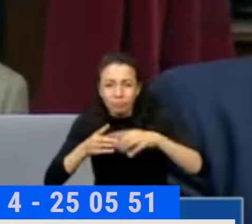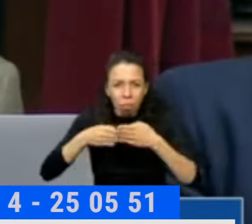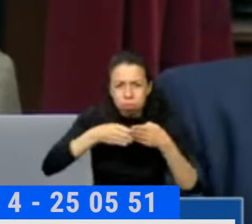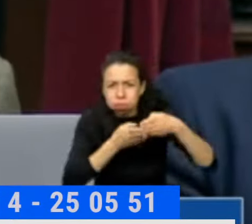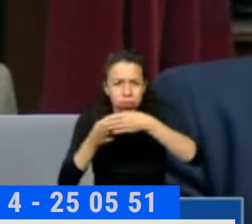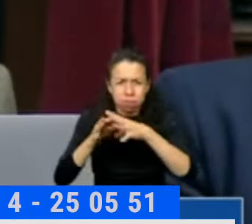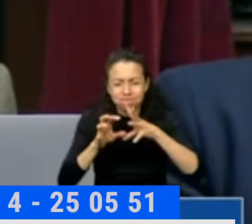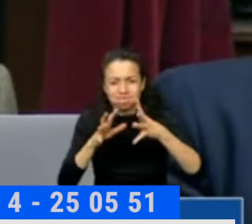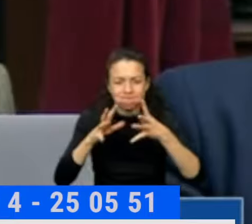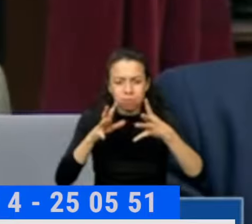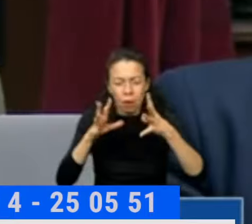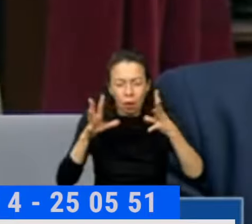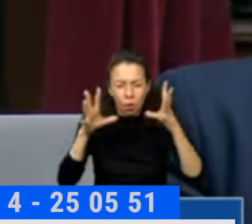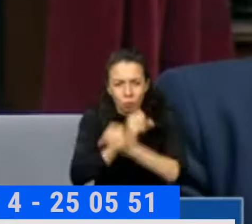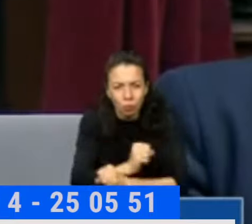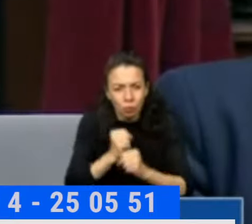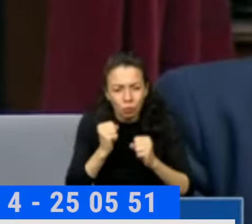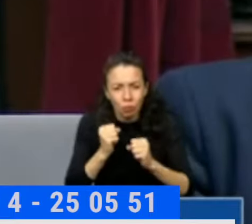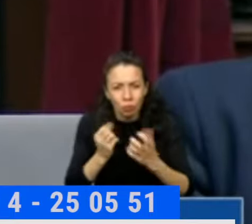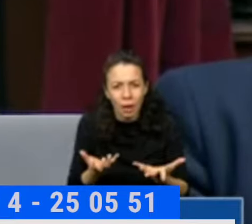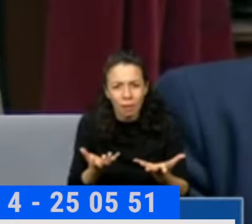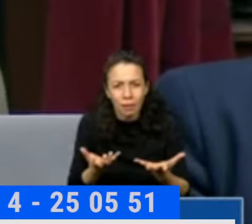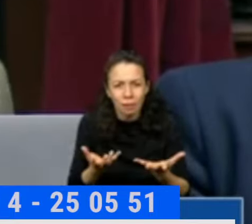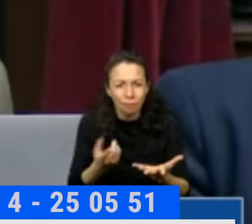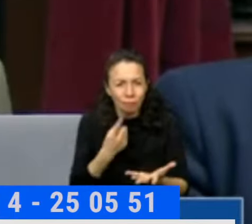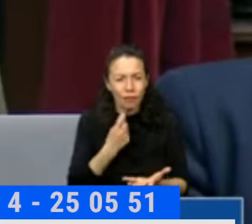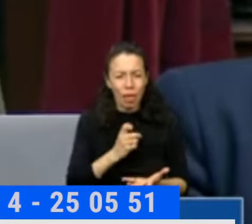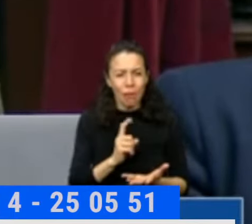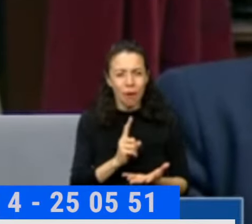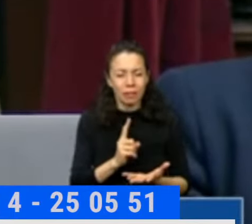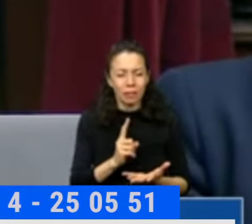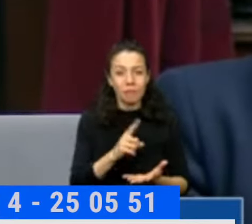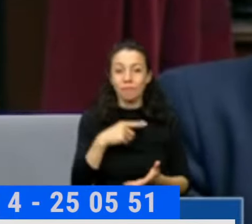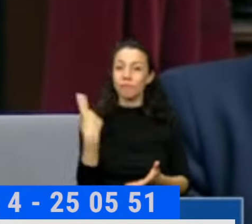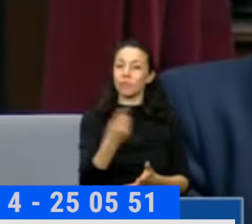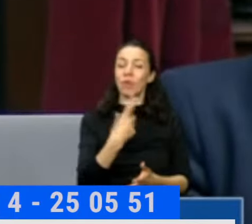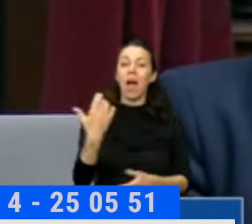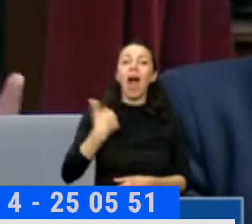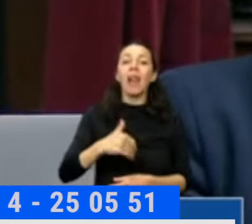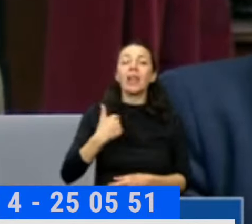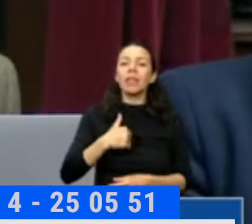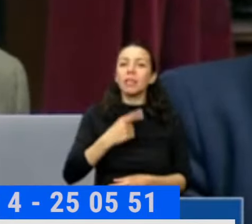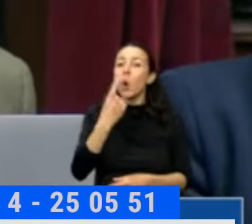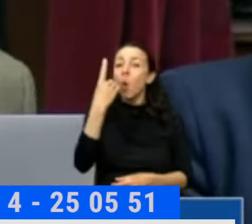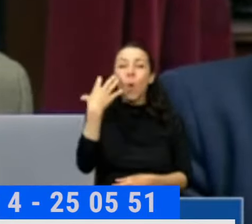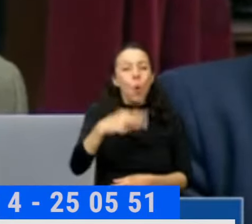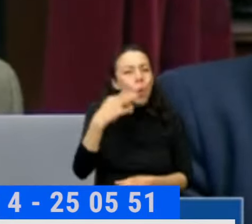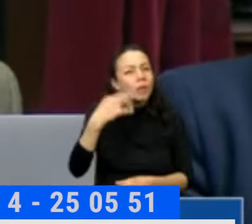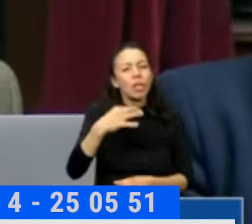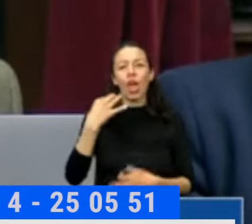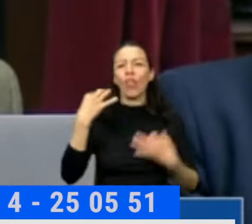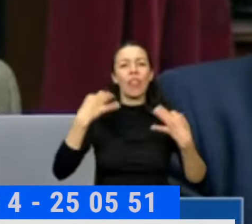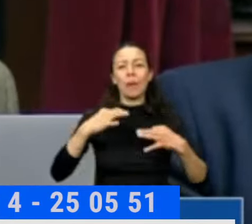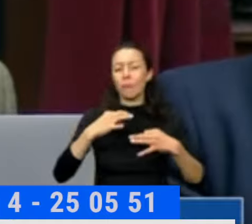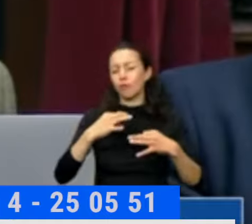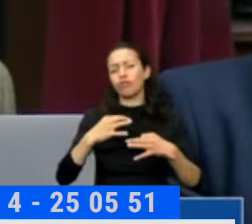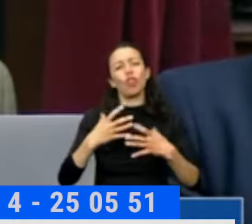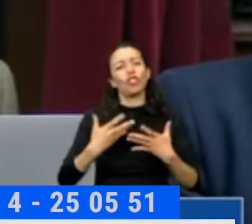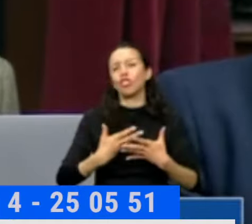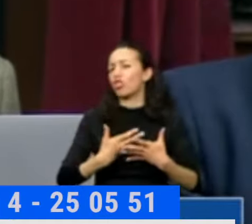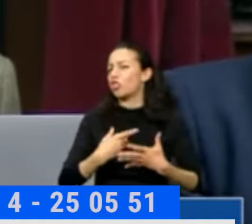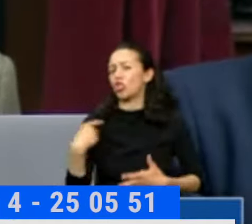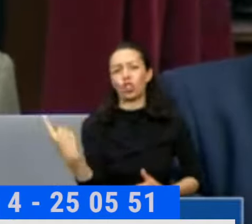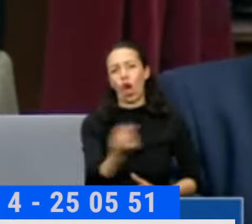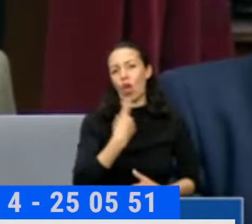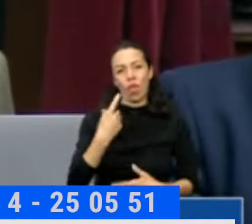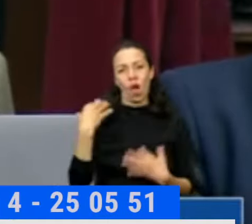el kirchnerismo nos llevó a esa situación, porque anterior el kirchnerismo estaba bien de esa fórmula, era lo ideal para nuestros jubilados, para nuestros abuelos y nuestros